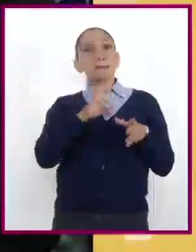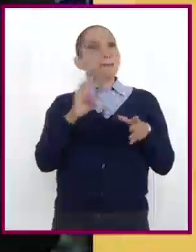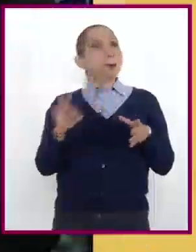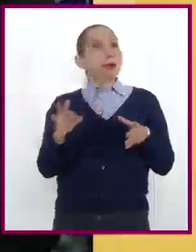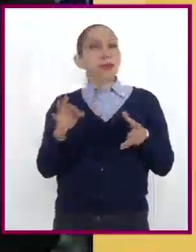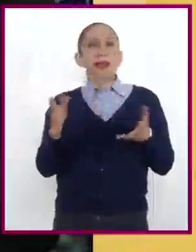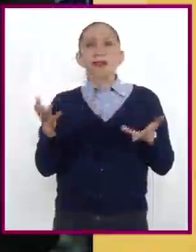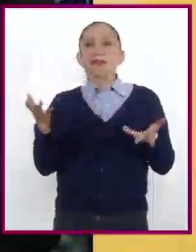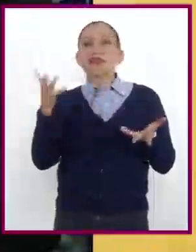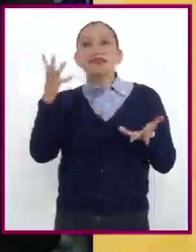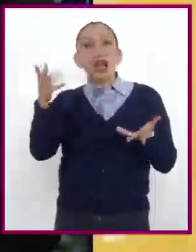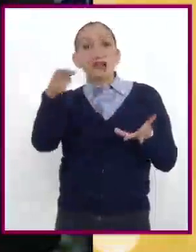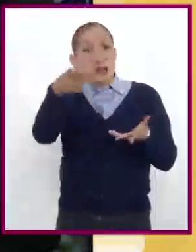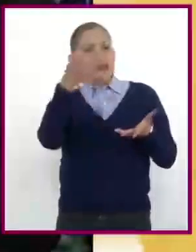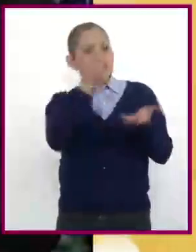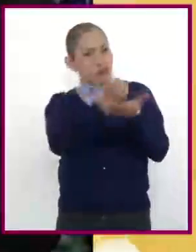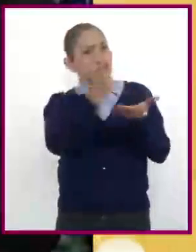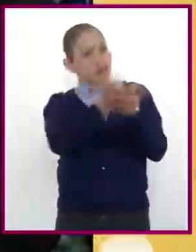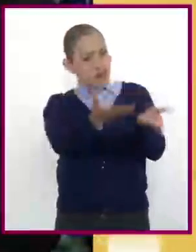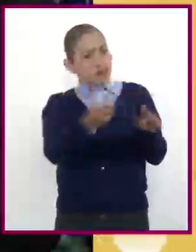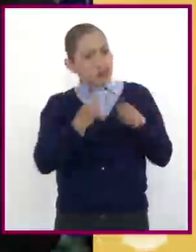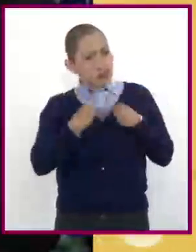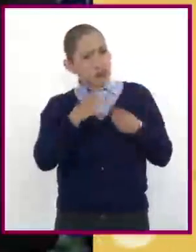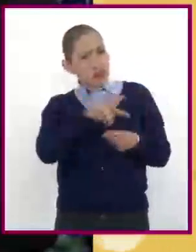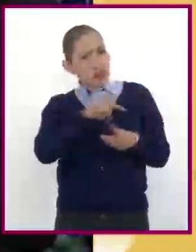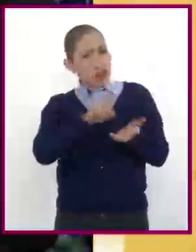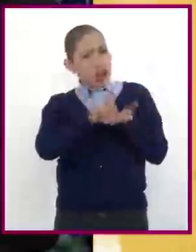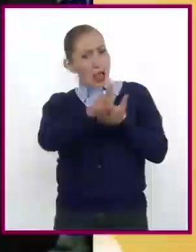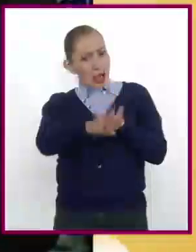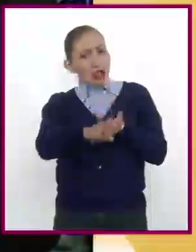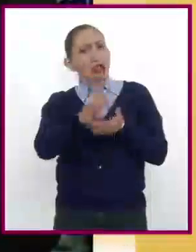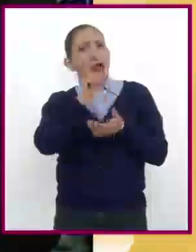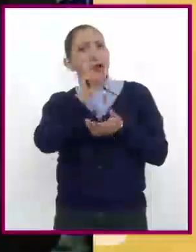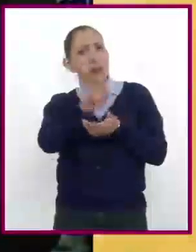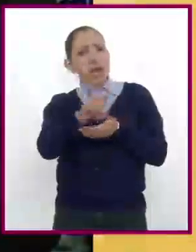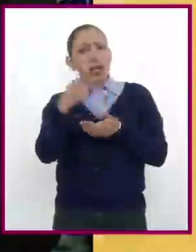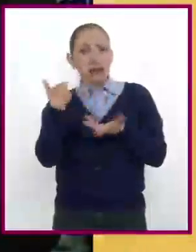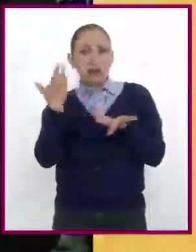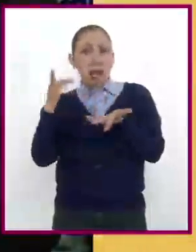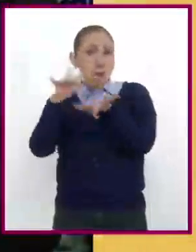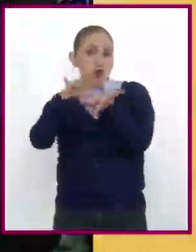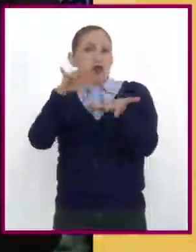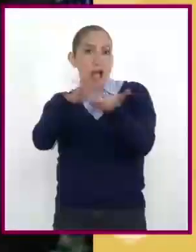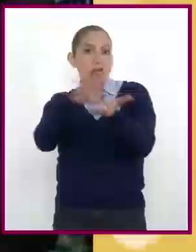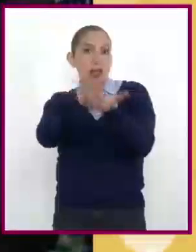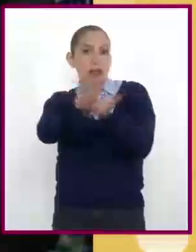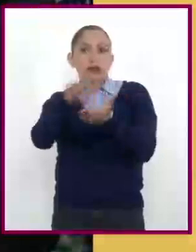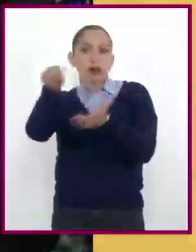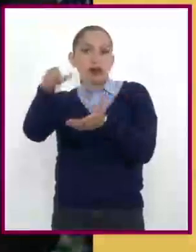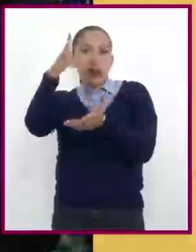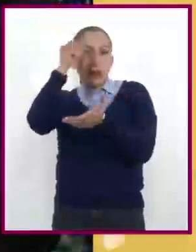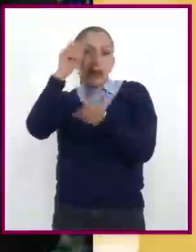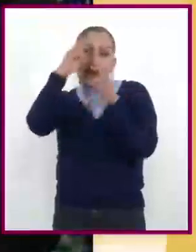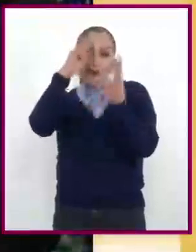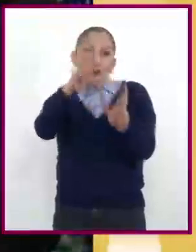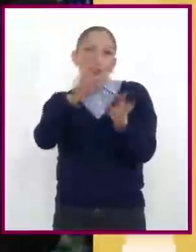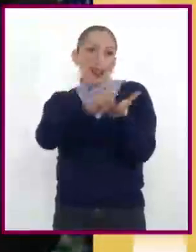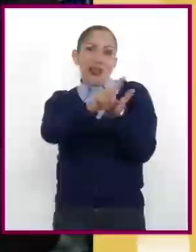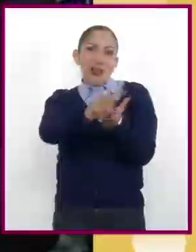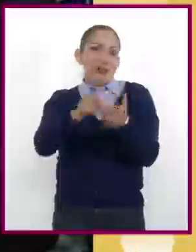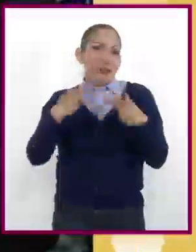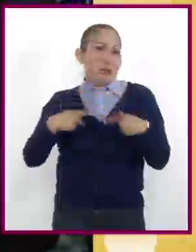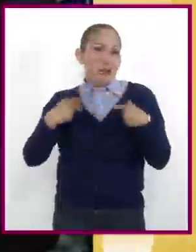puedan exigir esos derechos, pero que también puedan hacer algo por esos derechos, y ellos también tienen que aprender a respetar esos